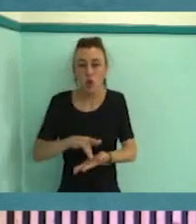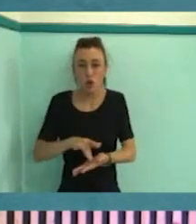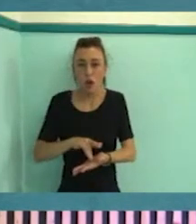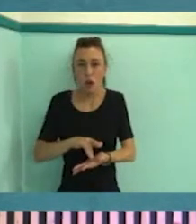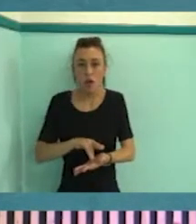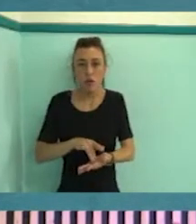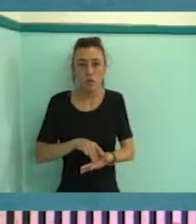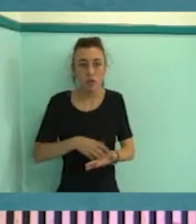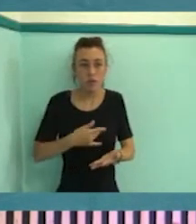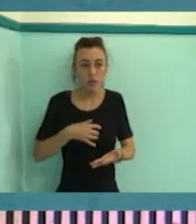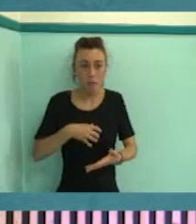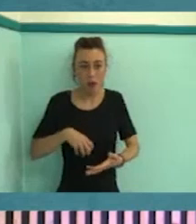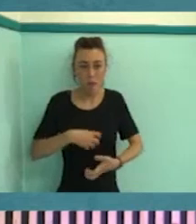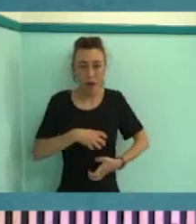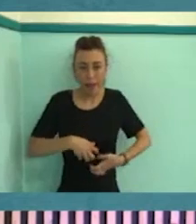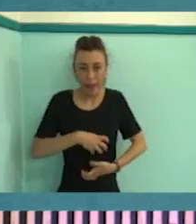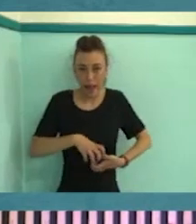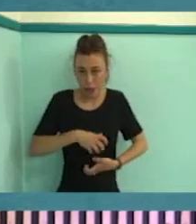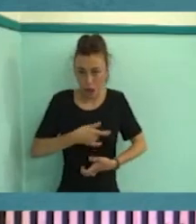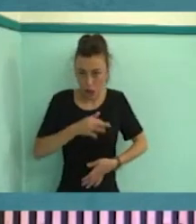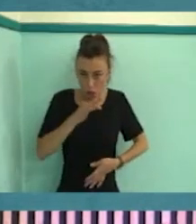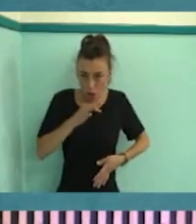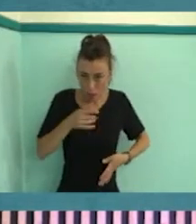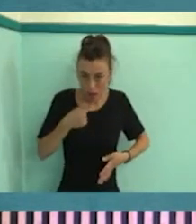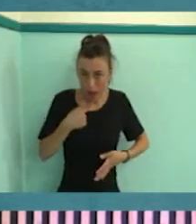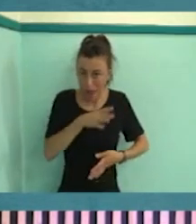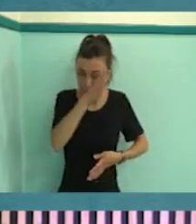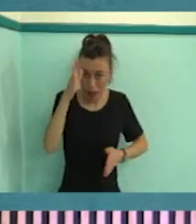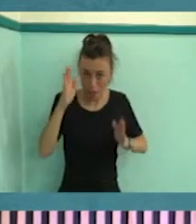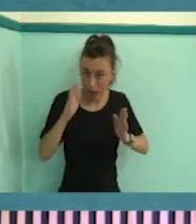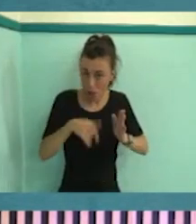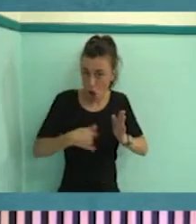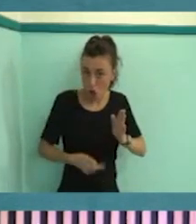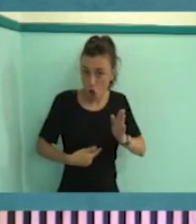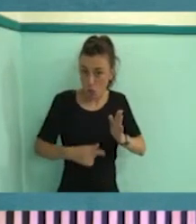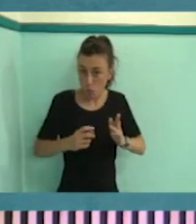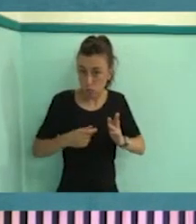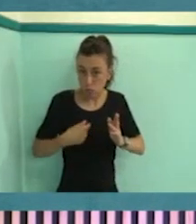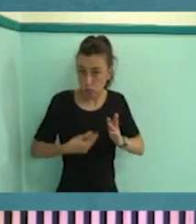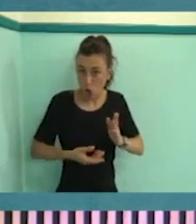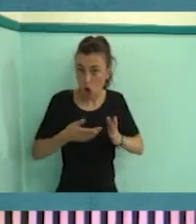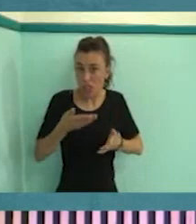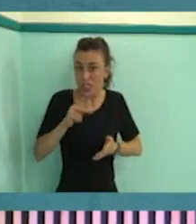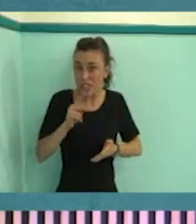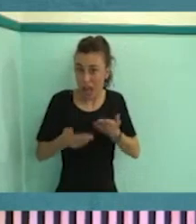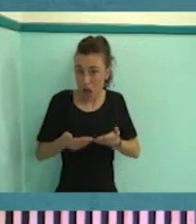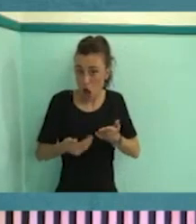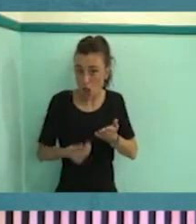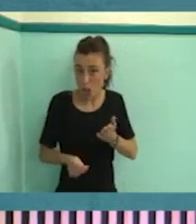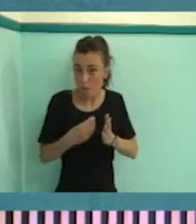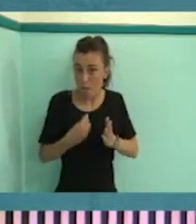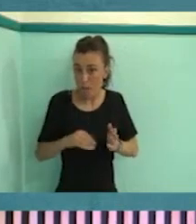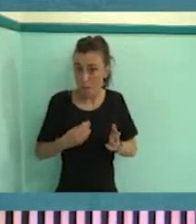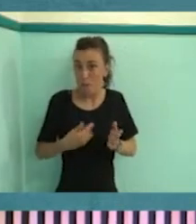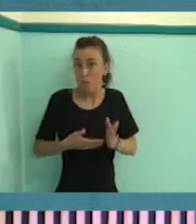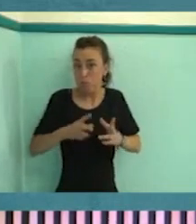y ya te empiezan a decir Cómo podrías perder esos kilos que has ganado en verano déjeme a mí con el steam mango piña se lo voy a pedir por favor O sea